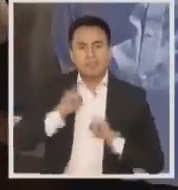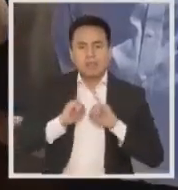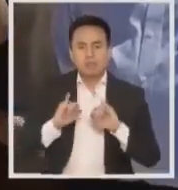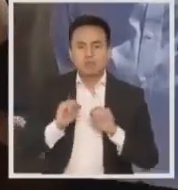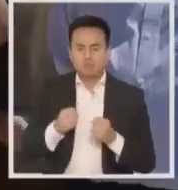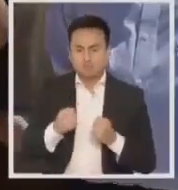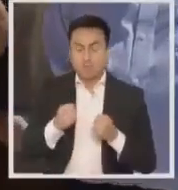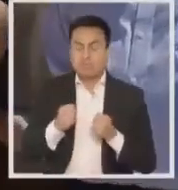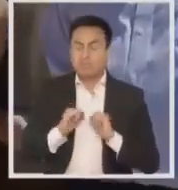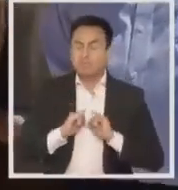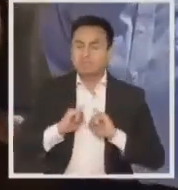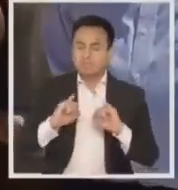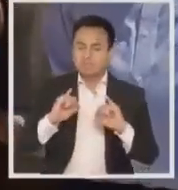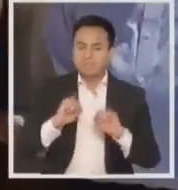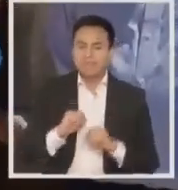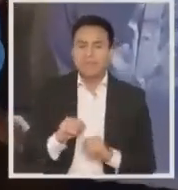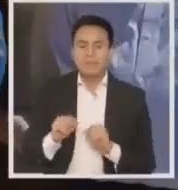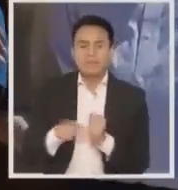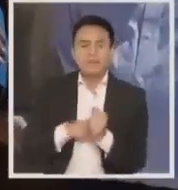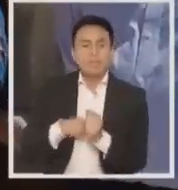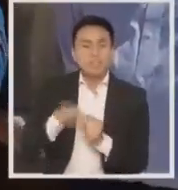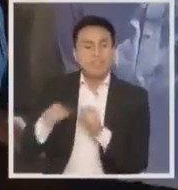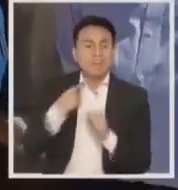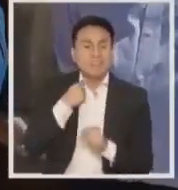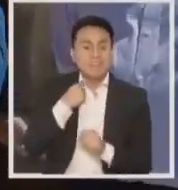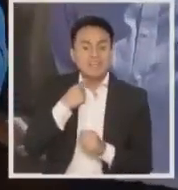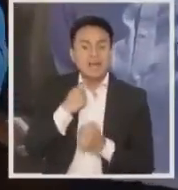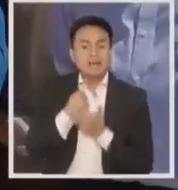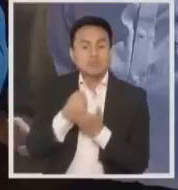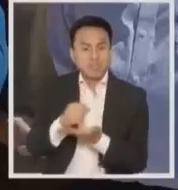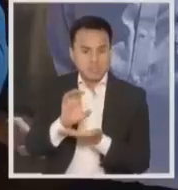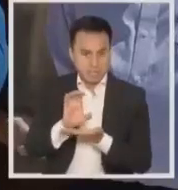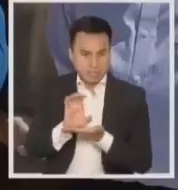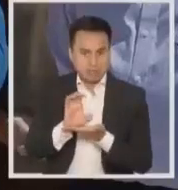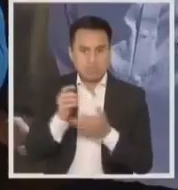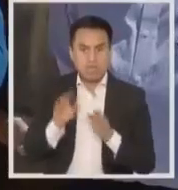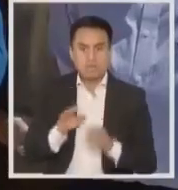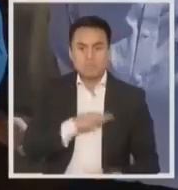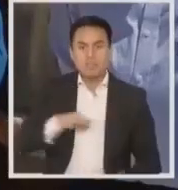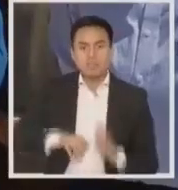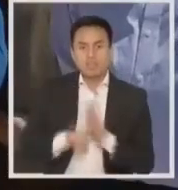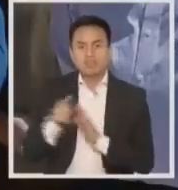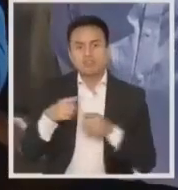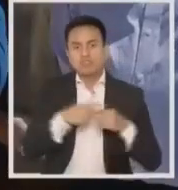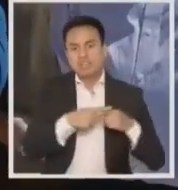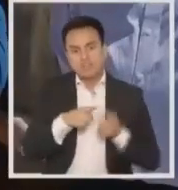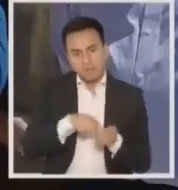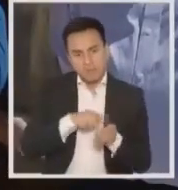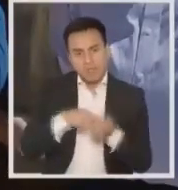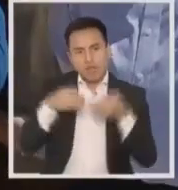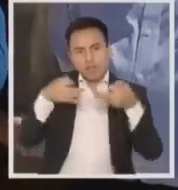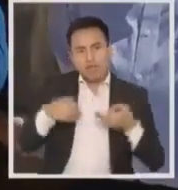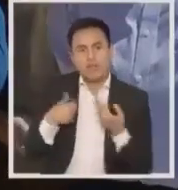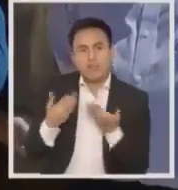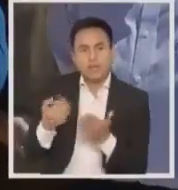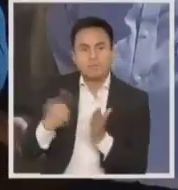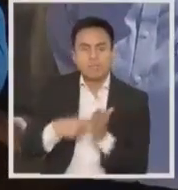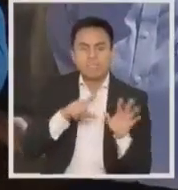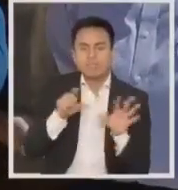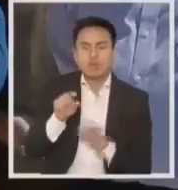duros. Las familias afectadas ya están recibiendo ayudas del Estado. El Ministerio de Desarrollo Social y Familia ya ha concretado la entrega